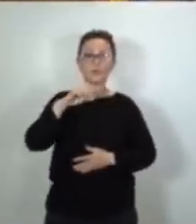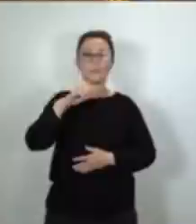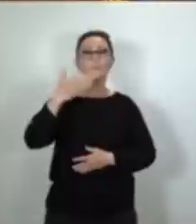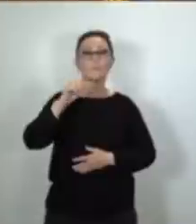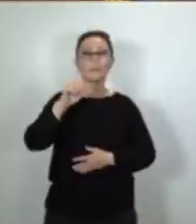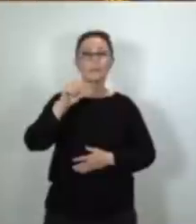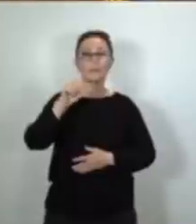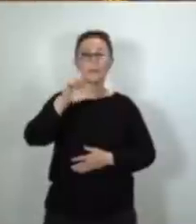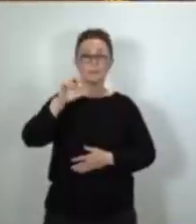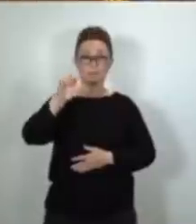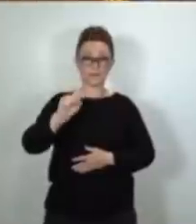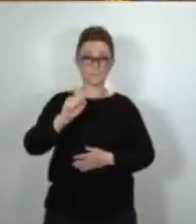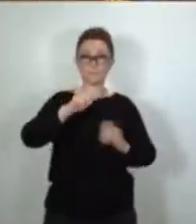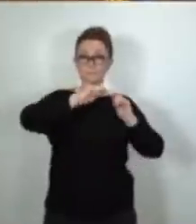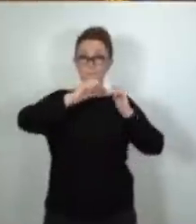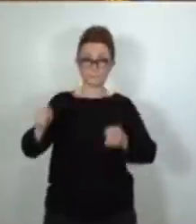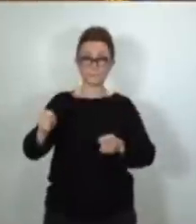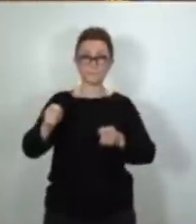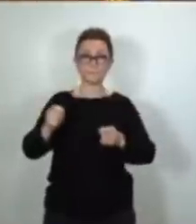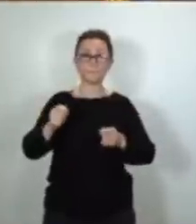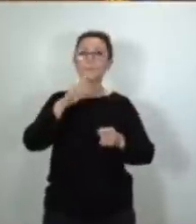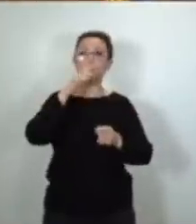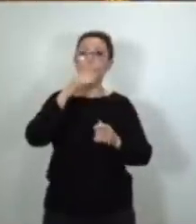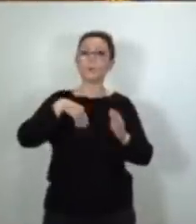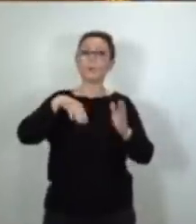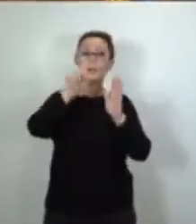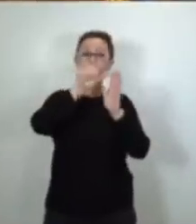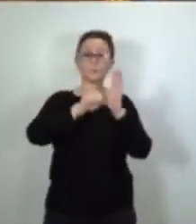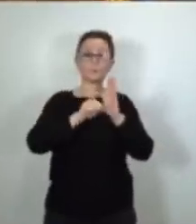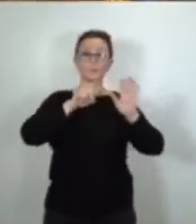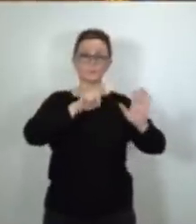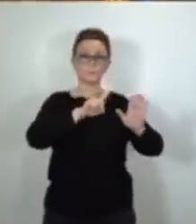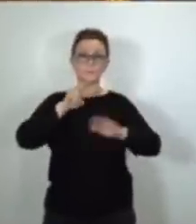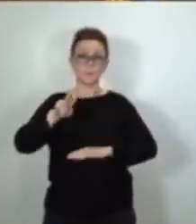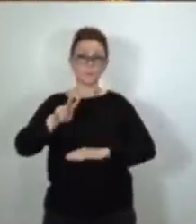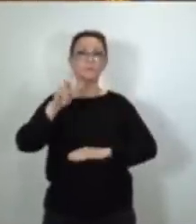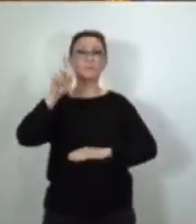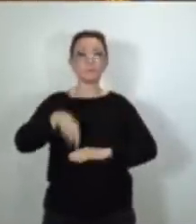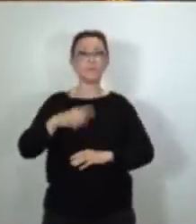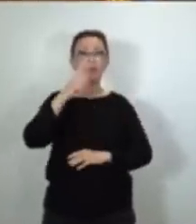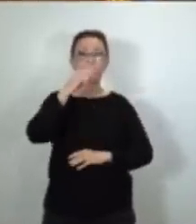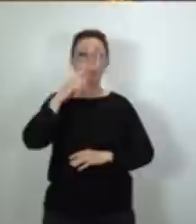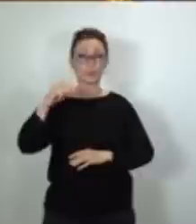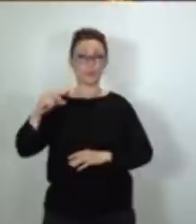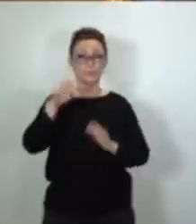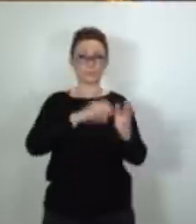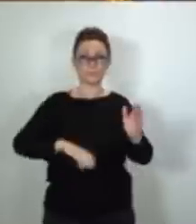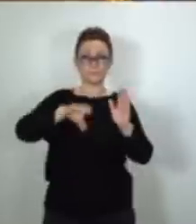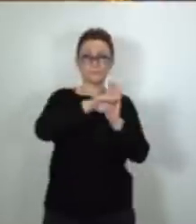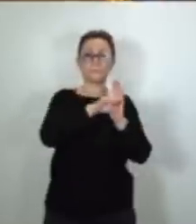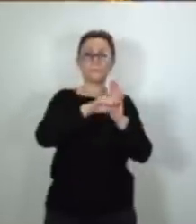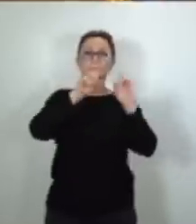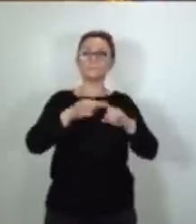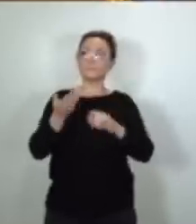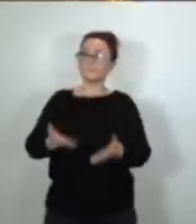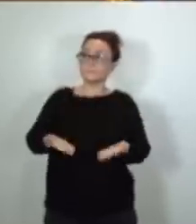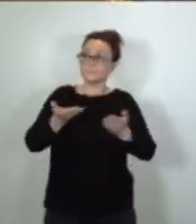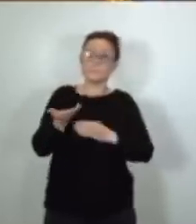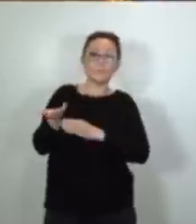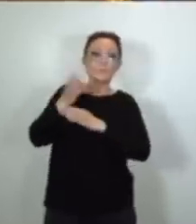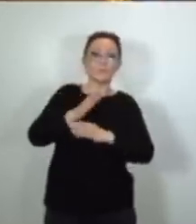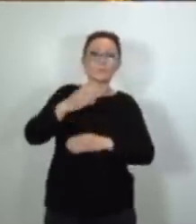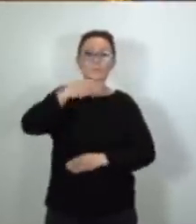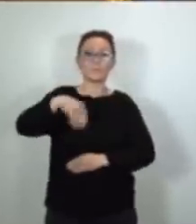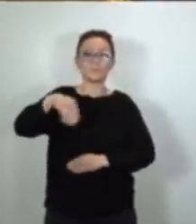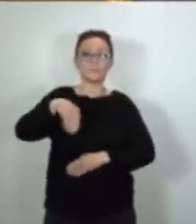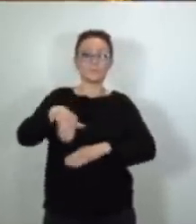Urteaga. De conformidad con lo dispuesto en los artículos 62 y 100 de la Constitución y a propuesta del presidente del